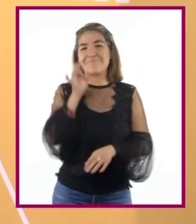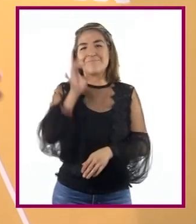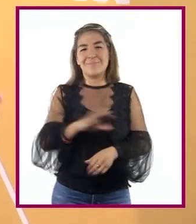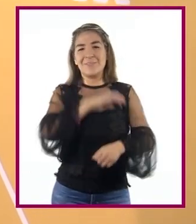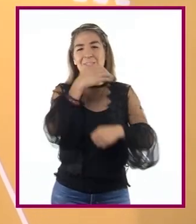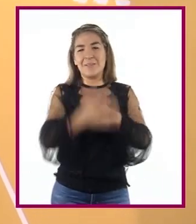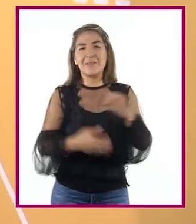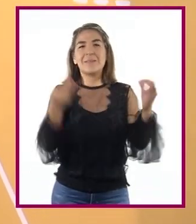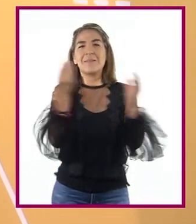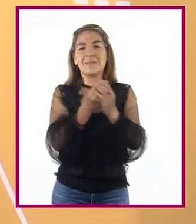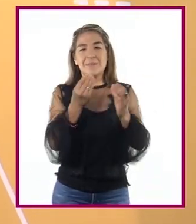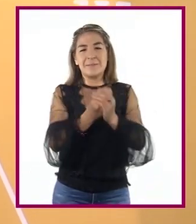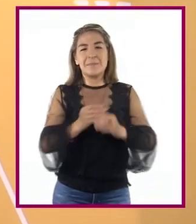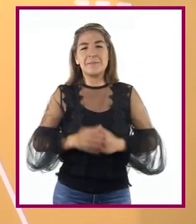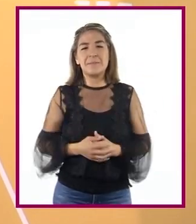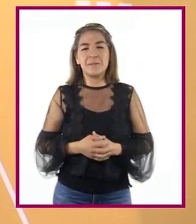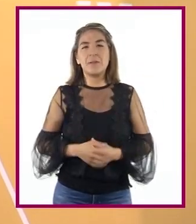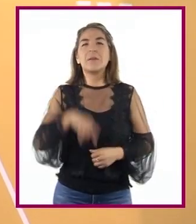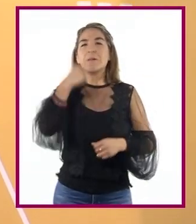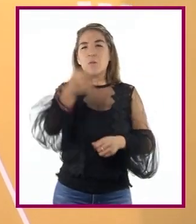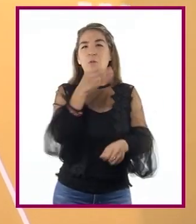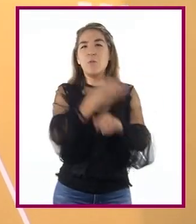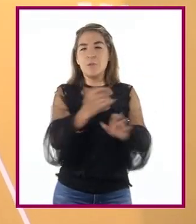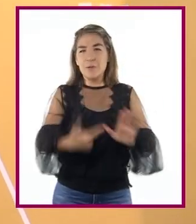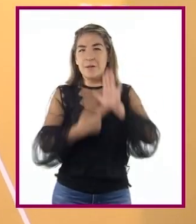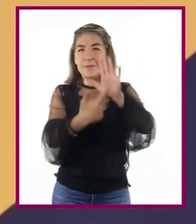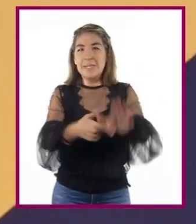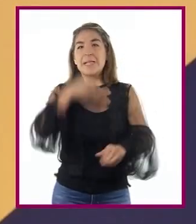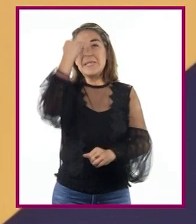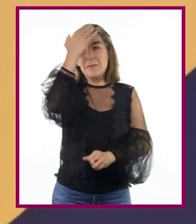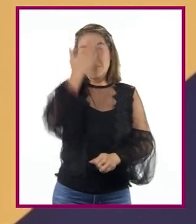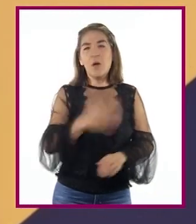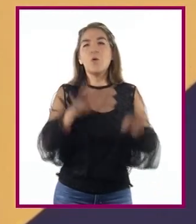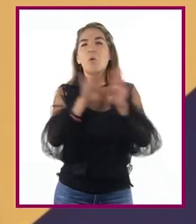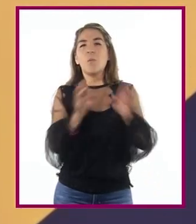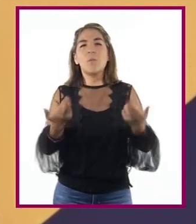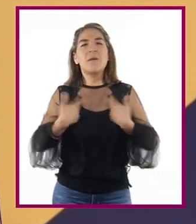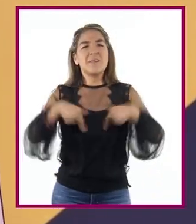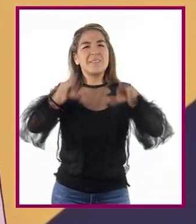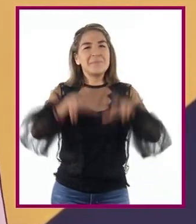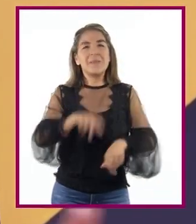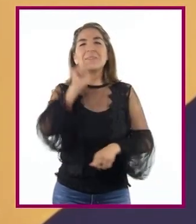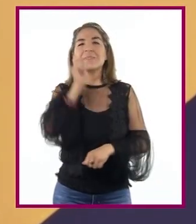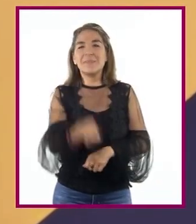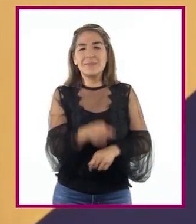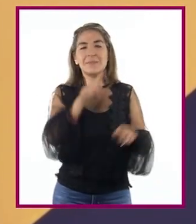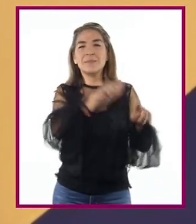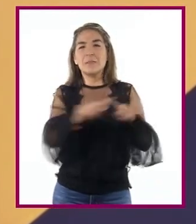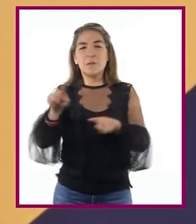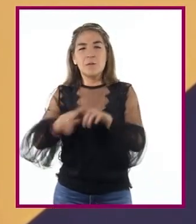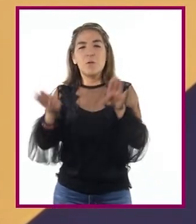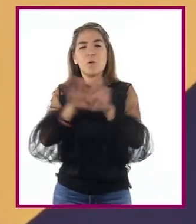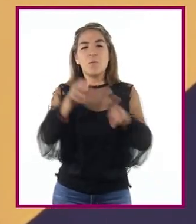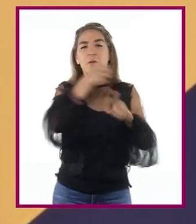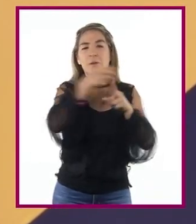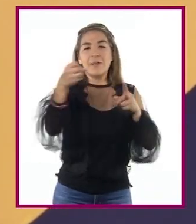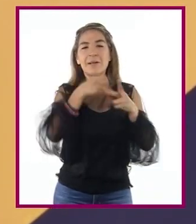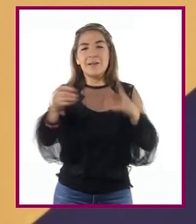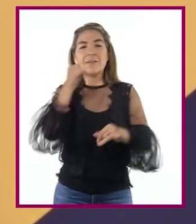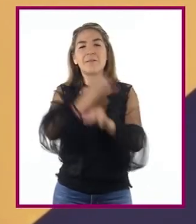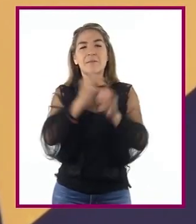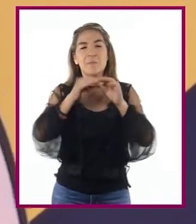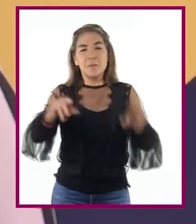final de nuestra sesión. Les mostramos imágenes representando algunos de los organizadores de datos